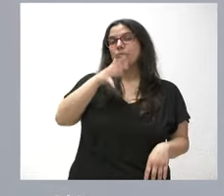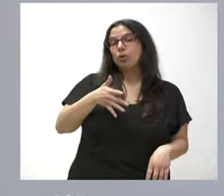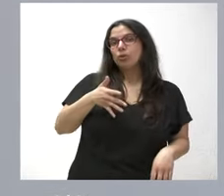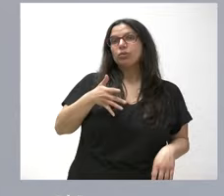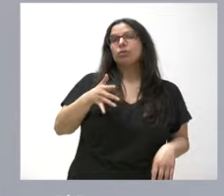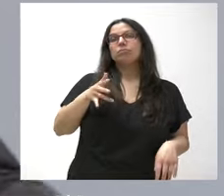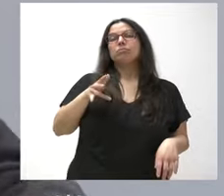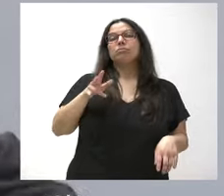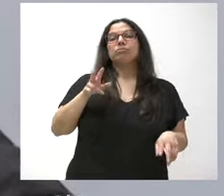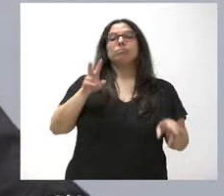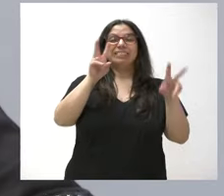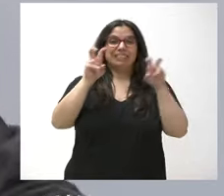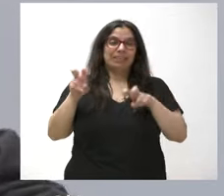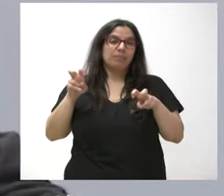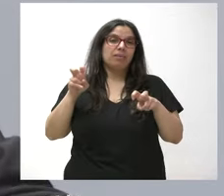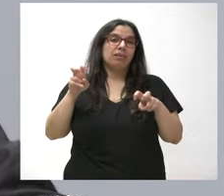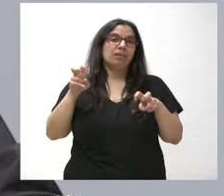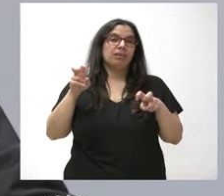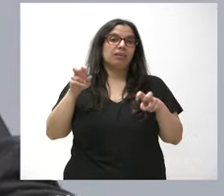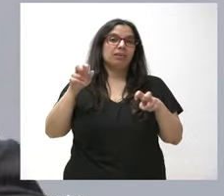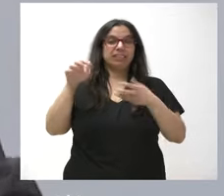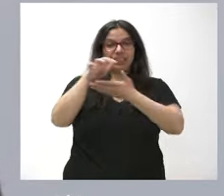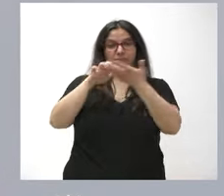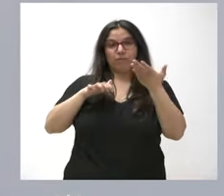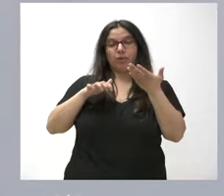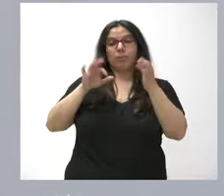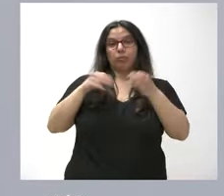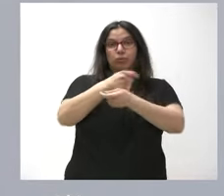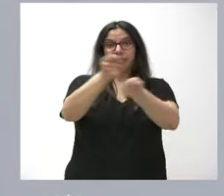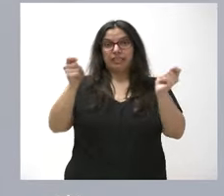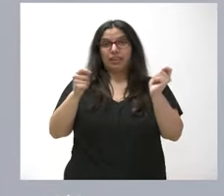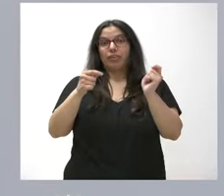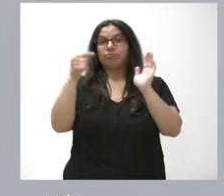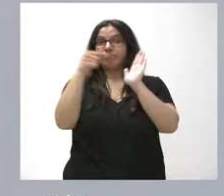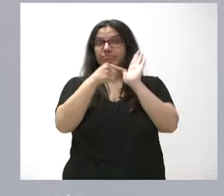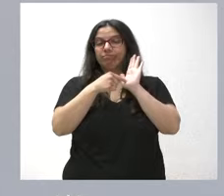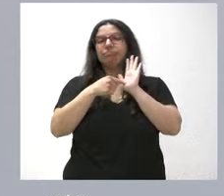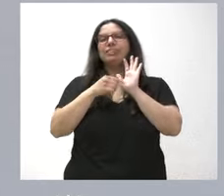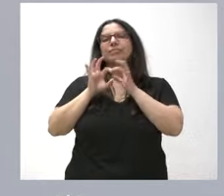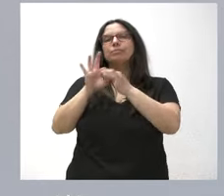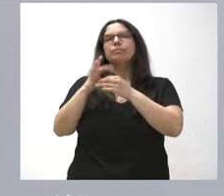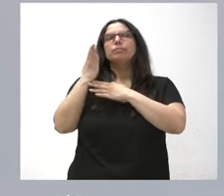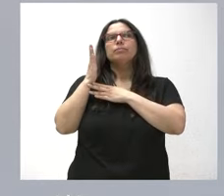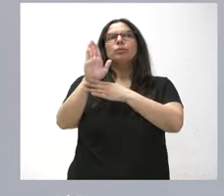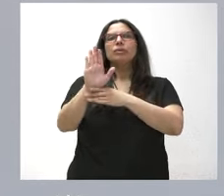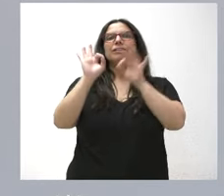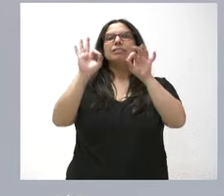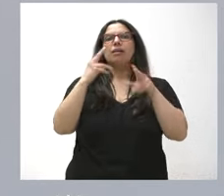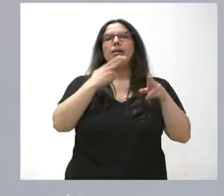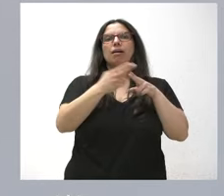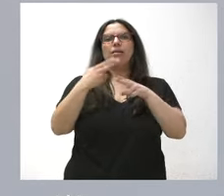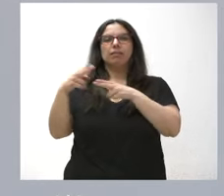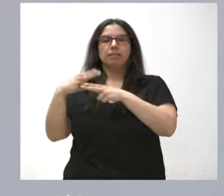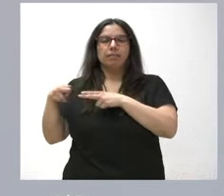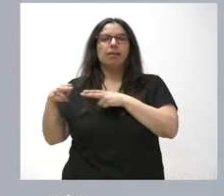los asuntos que vienen en el informe que les será entregado en relación con la propuesta de actividades en